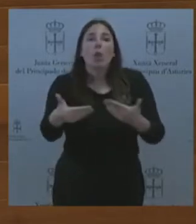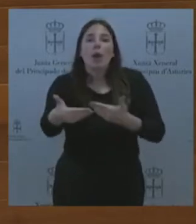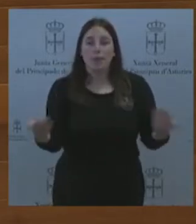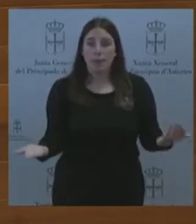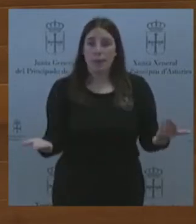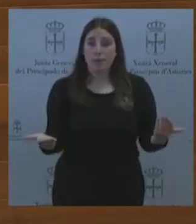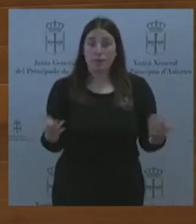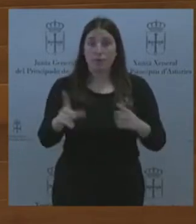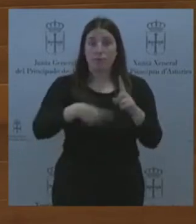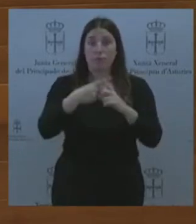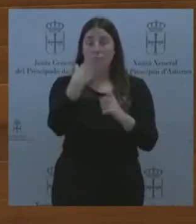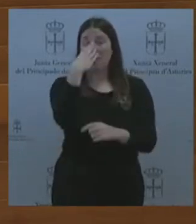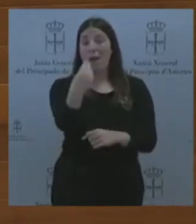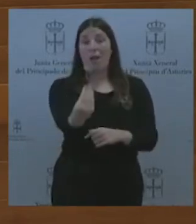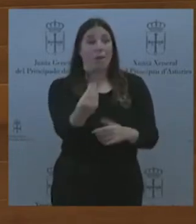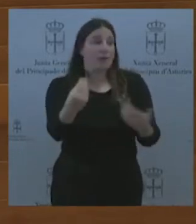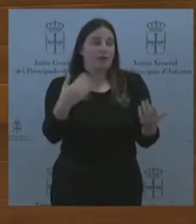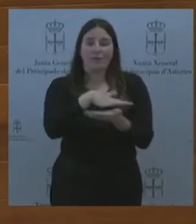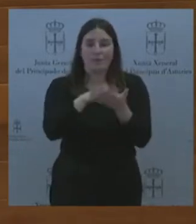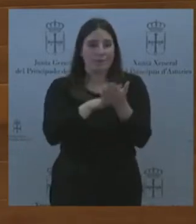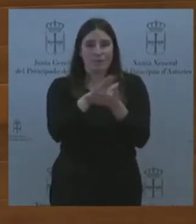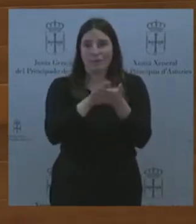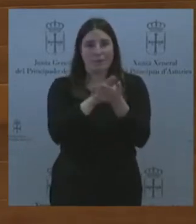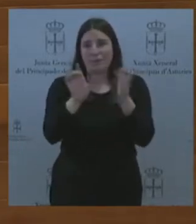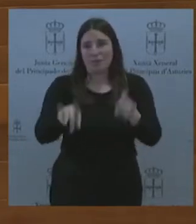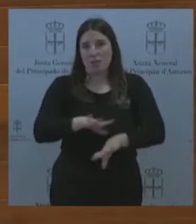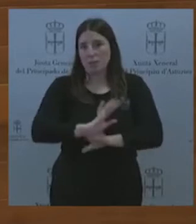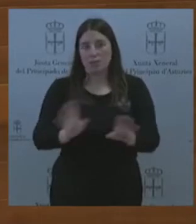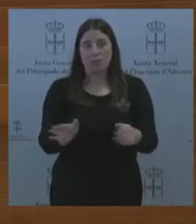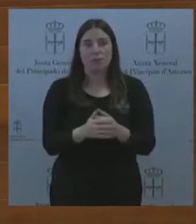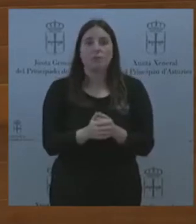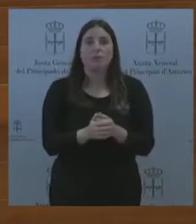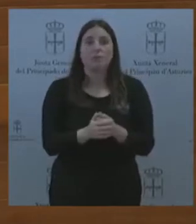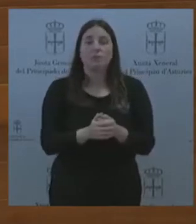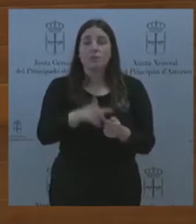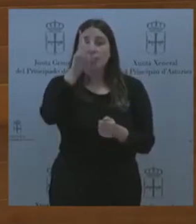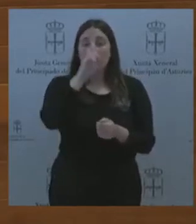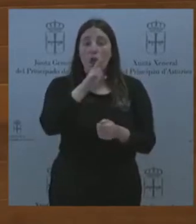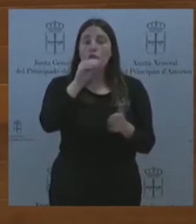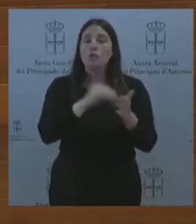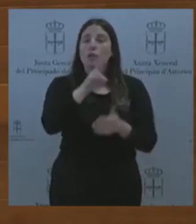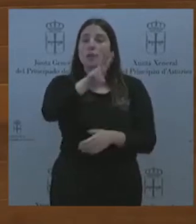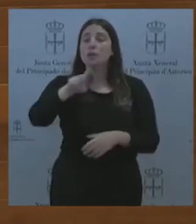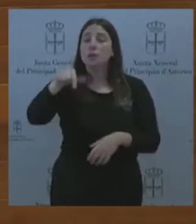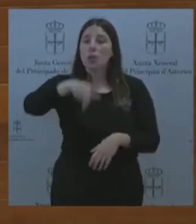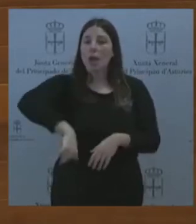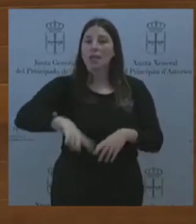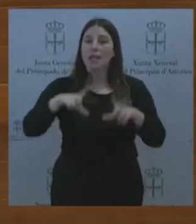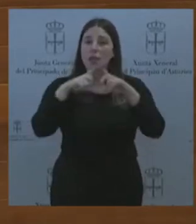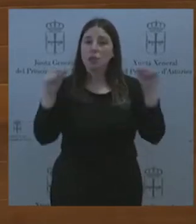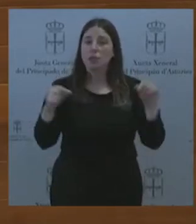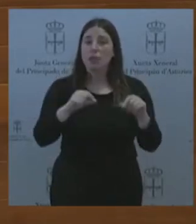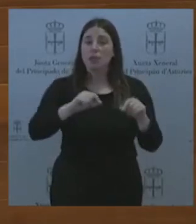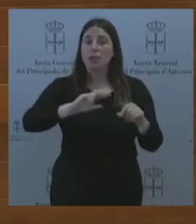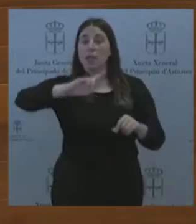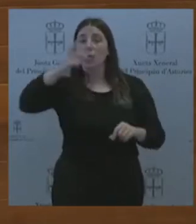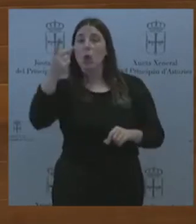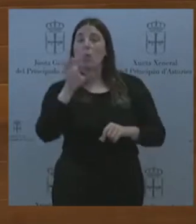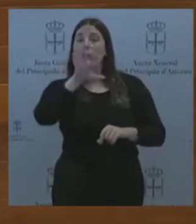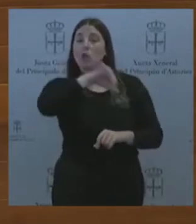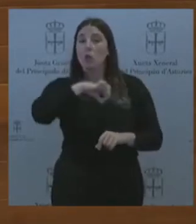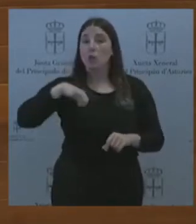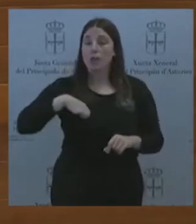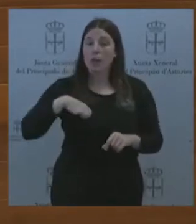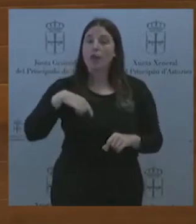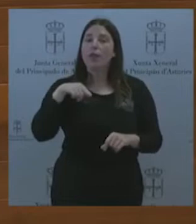evidentemente, ¿para qué? En el año 2021, Asturias fue la segunda comunidad con menor porcentaje de ejecución del conjunto